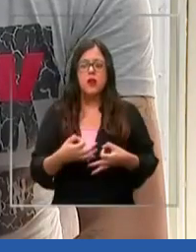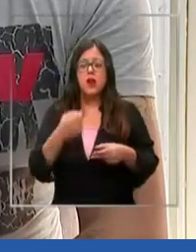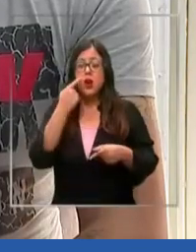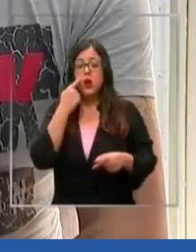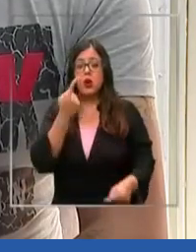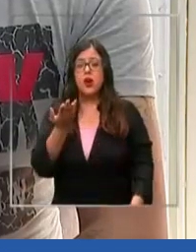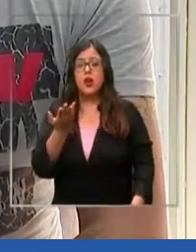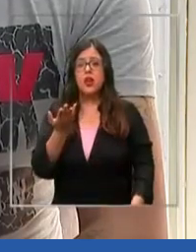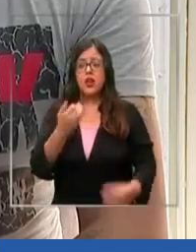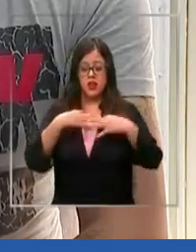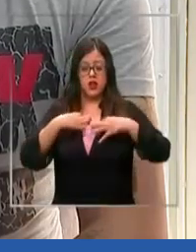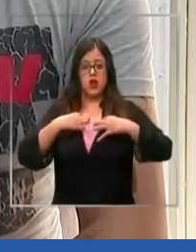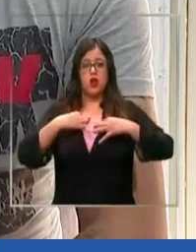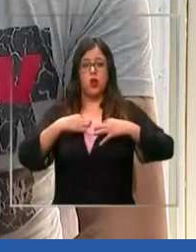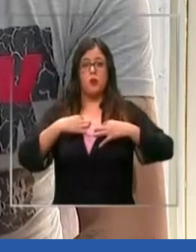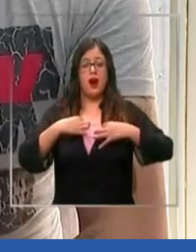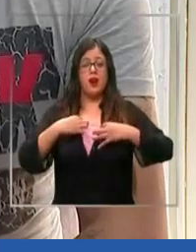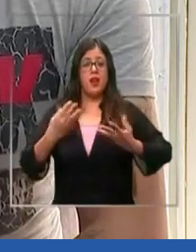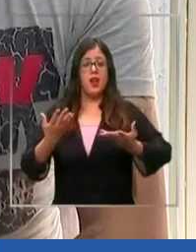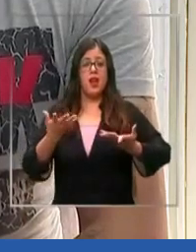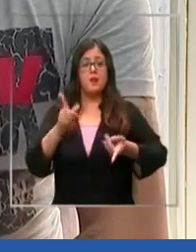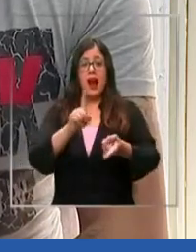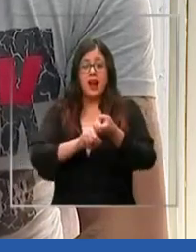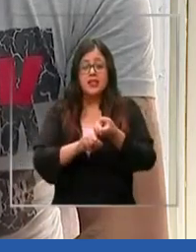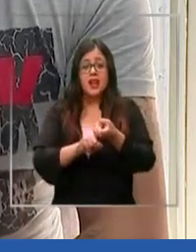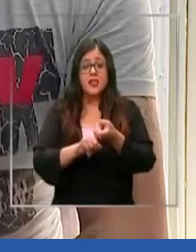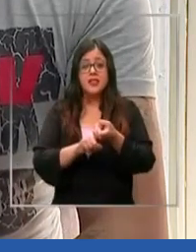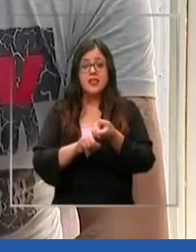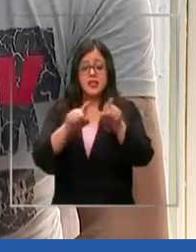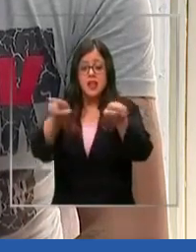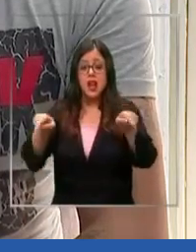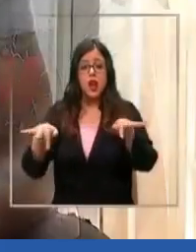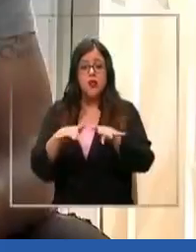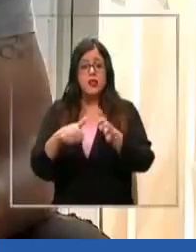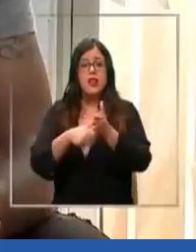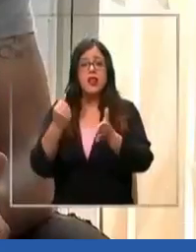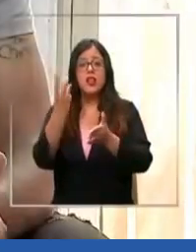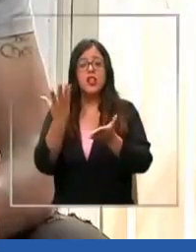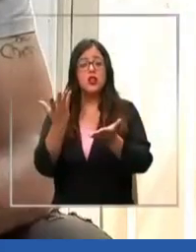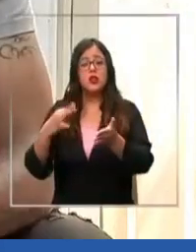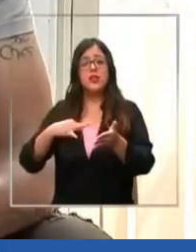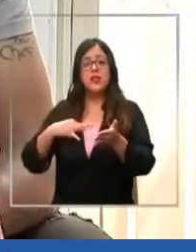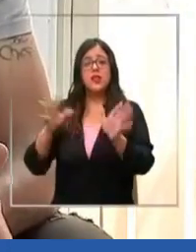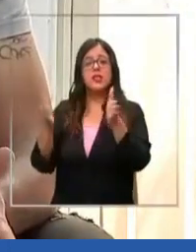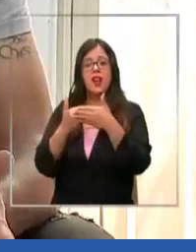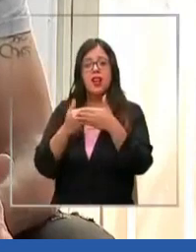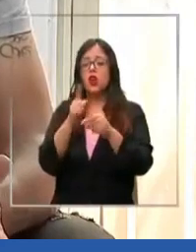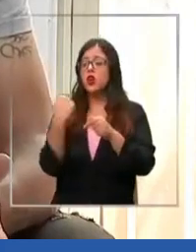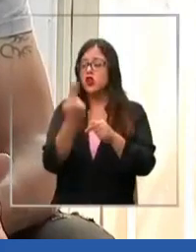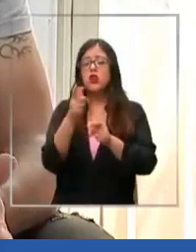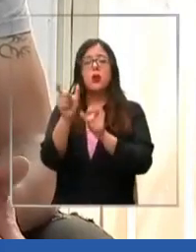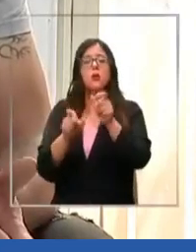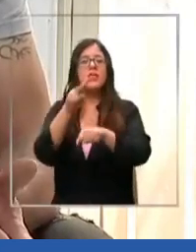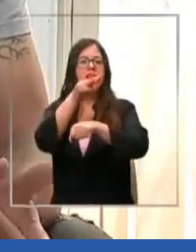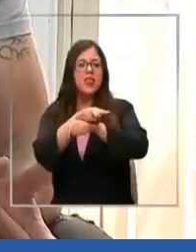Encontrarse, no sé, pues vestidos de novio de repente ahí en el registro civil y estar cerrado. Estábamos con nuestra familia, los testigos,